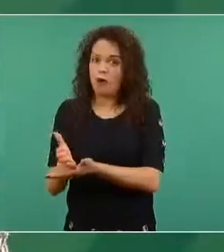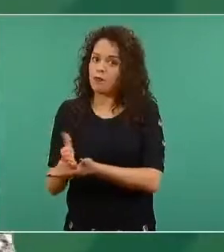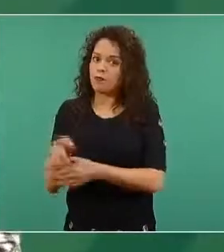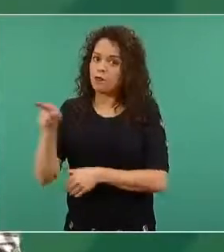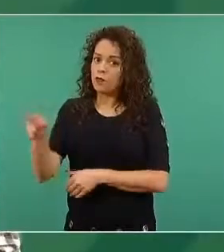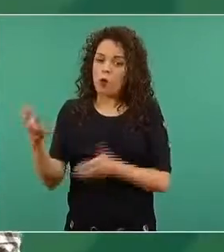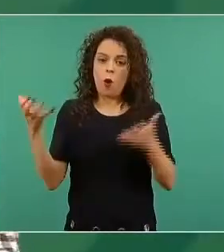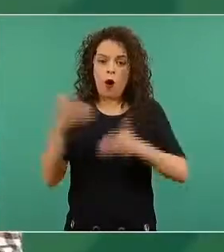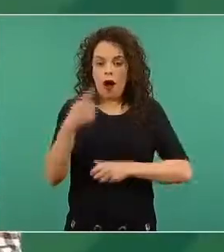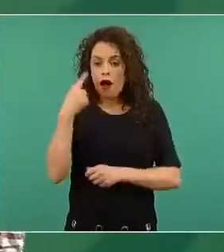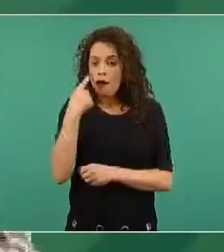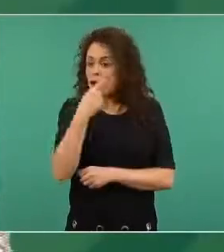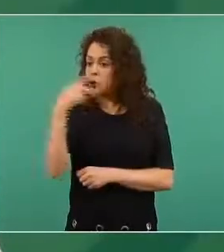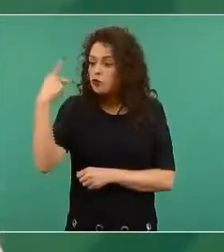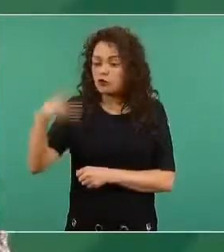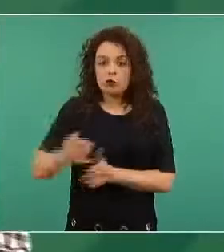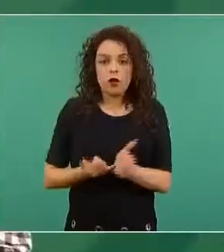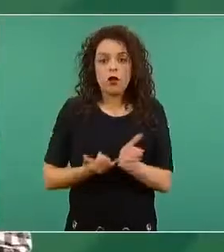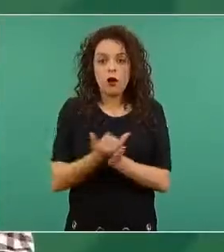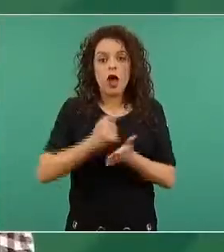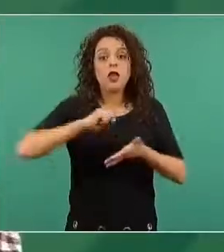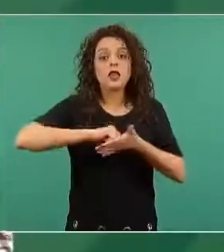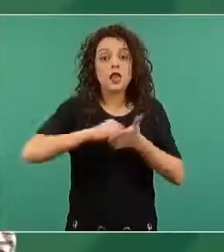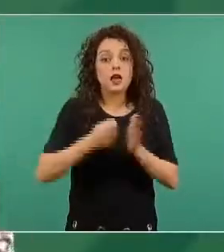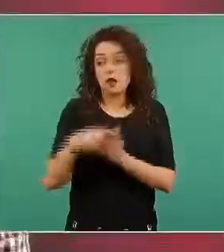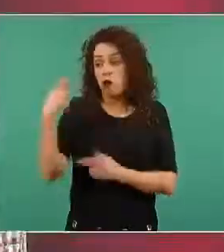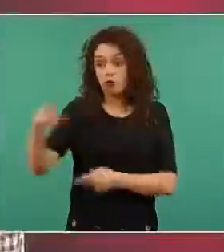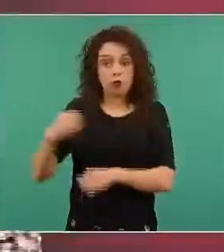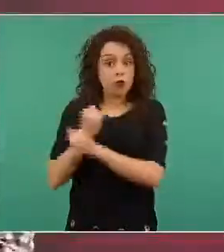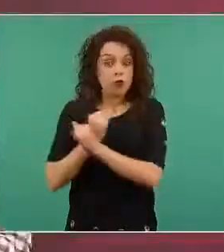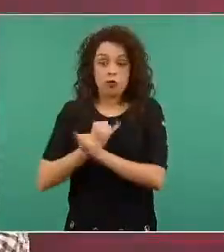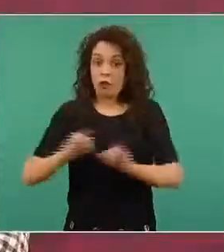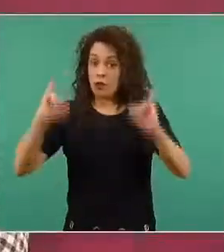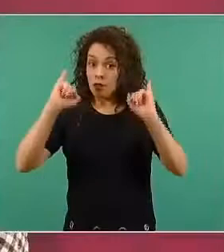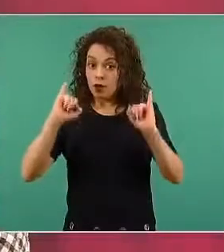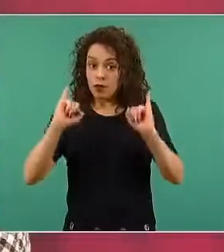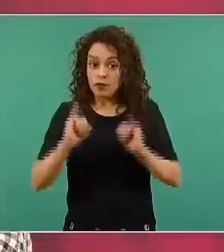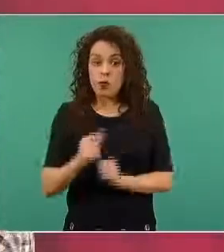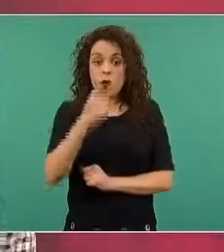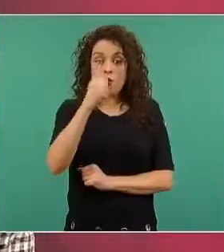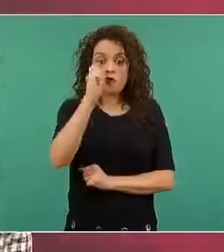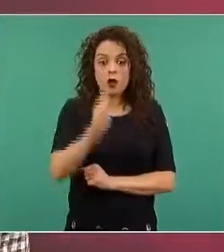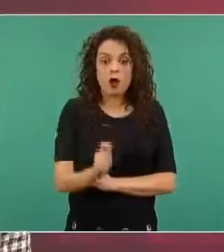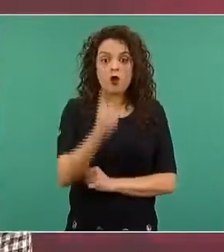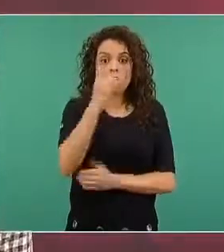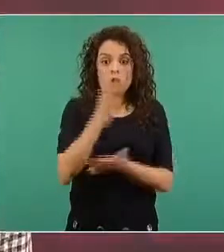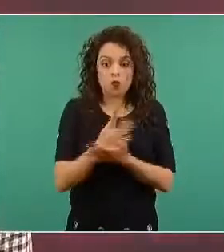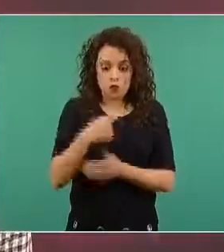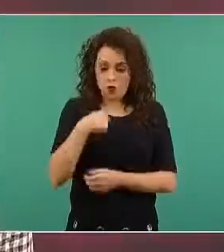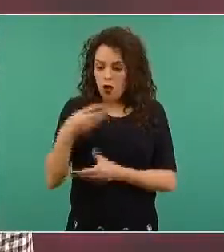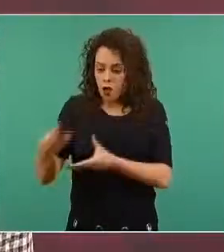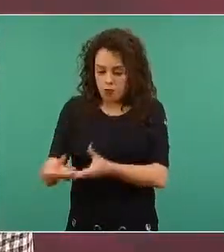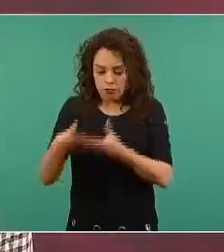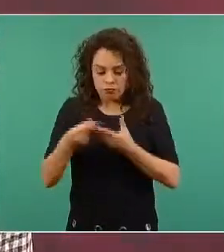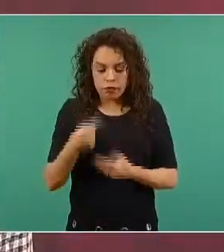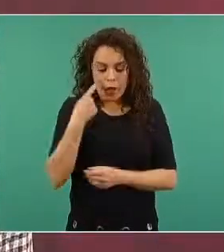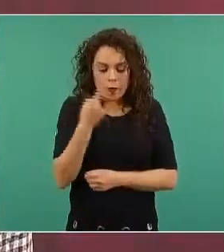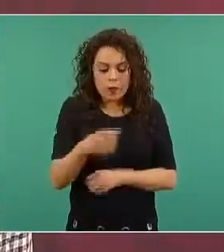deliberaciones técnicas que tenga COFEPRIS, son autónomas y yo simplemente tomo conocimiento de lo que